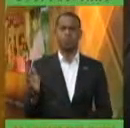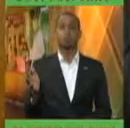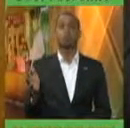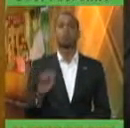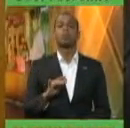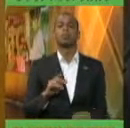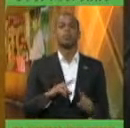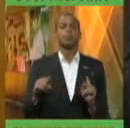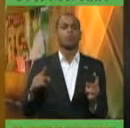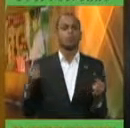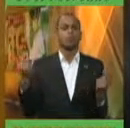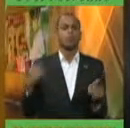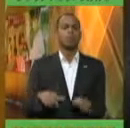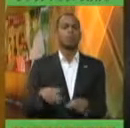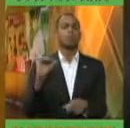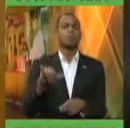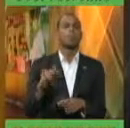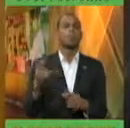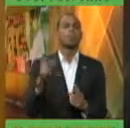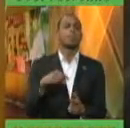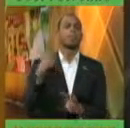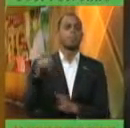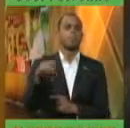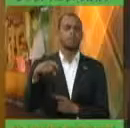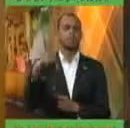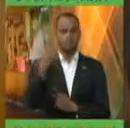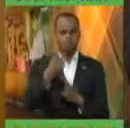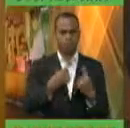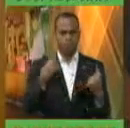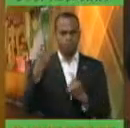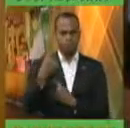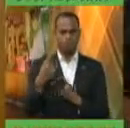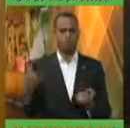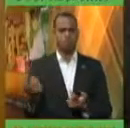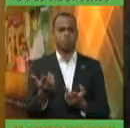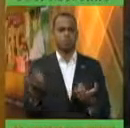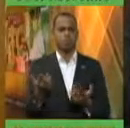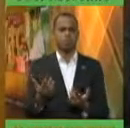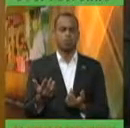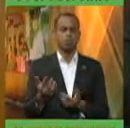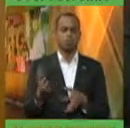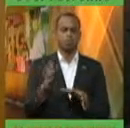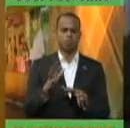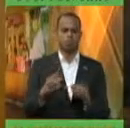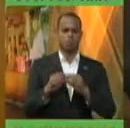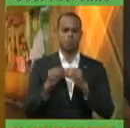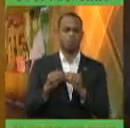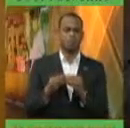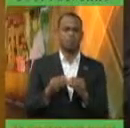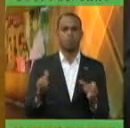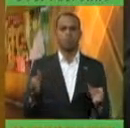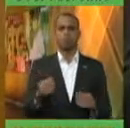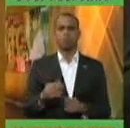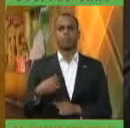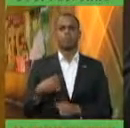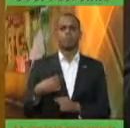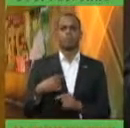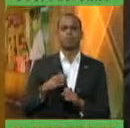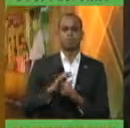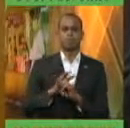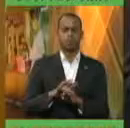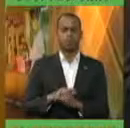que es algo que tenemos que pensarlo en términos todavía mucho más amplio por ejemplo pienso yo